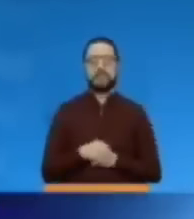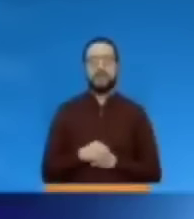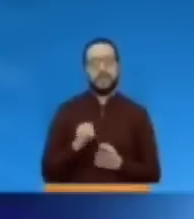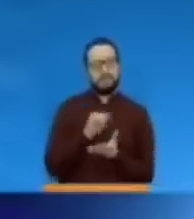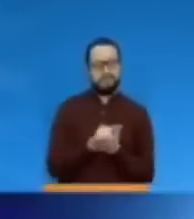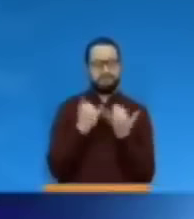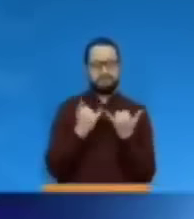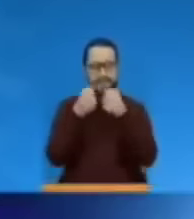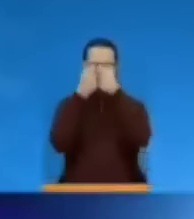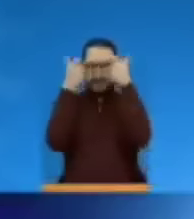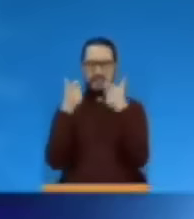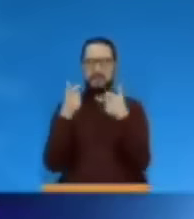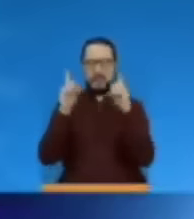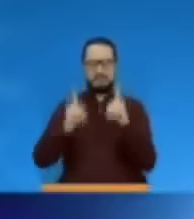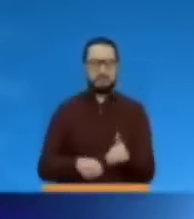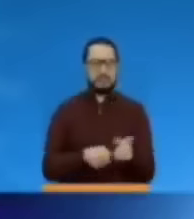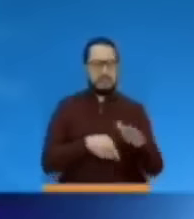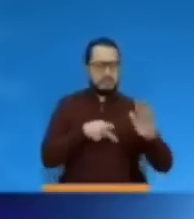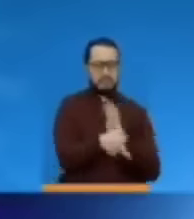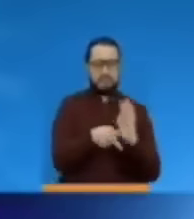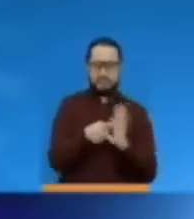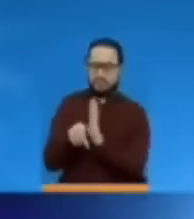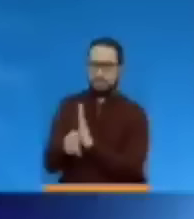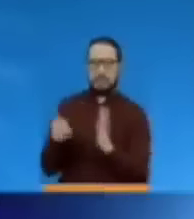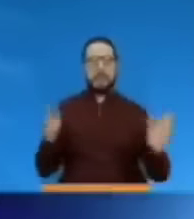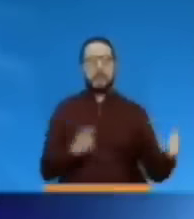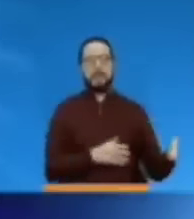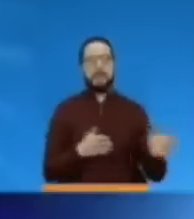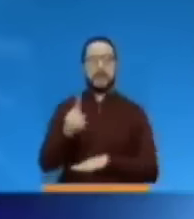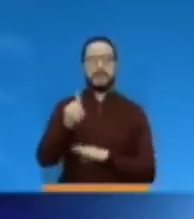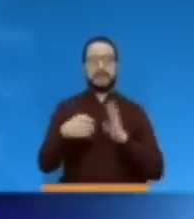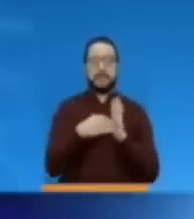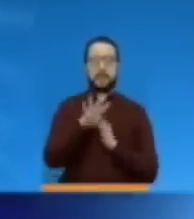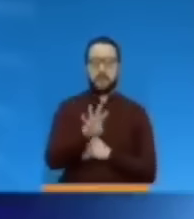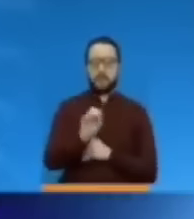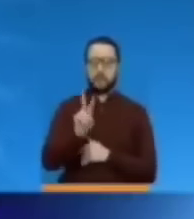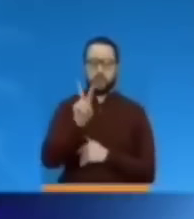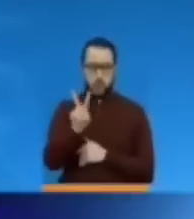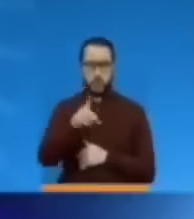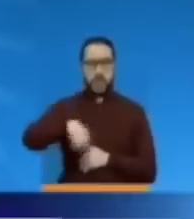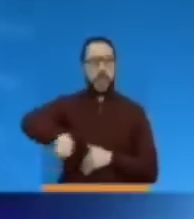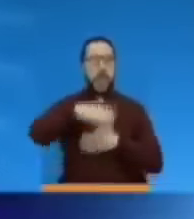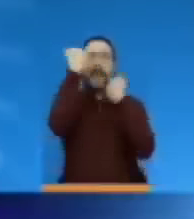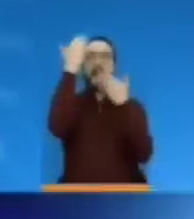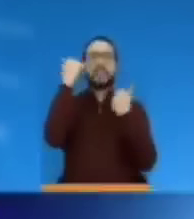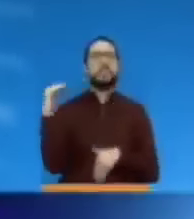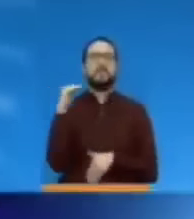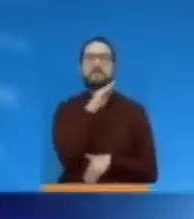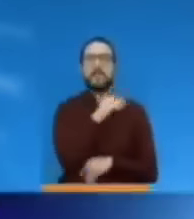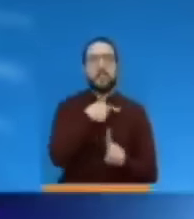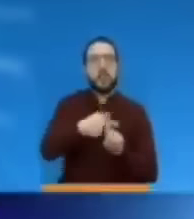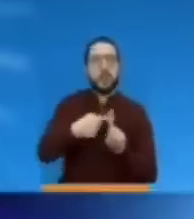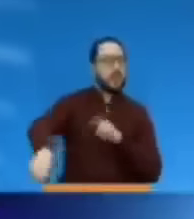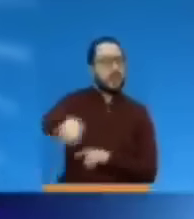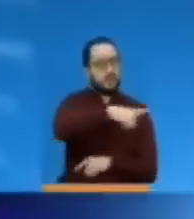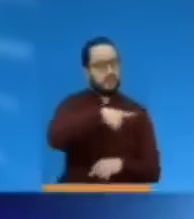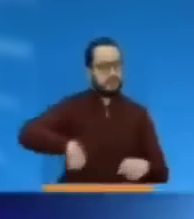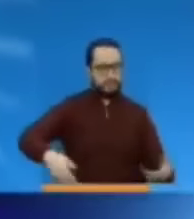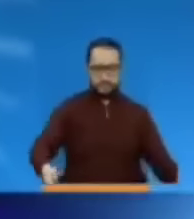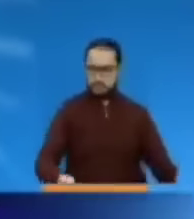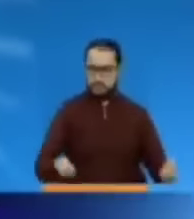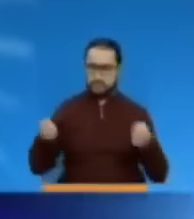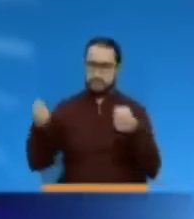fue capaz de asesinar a 6.402 jóvenes inocentes para pasarlos como guerrilleros, y aplaude aún a los que vuelven de nuevo víctimas a quienes parieron esos hijos desde